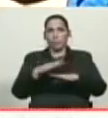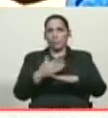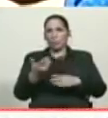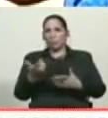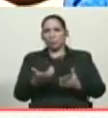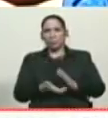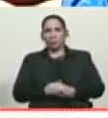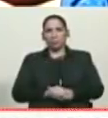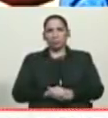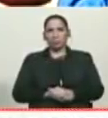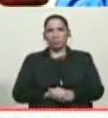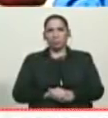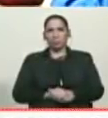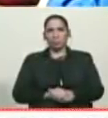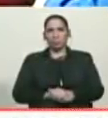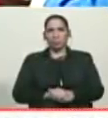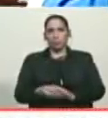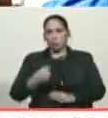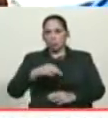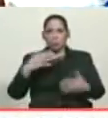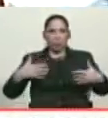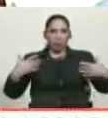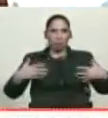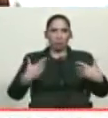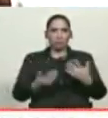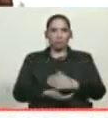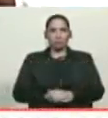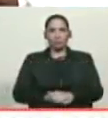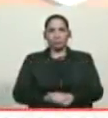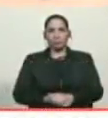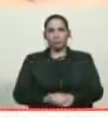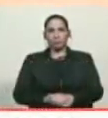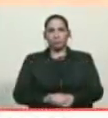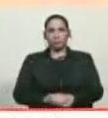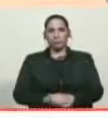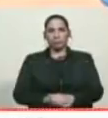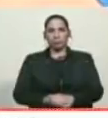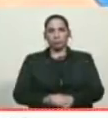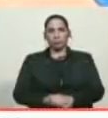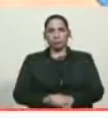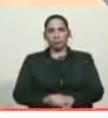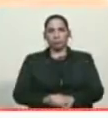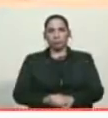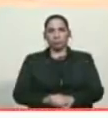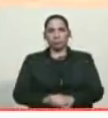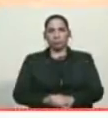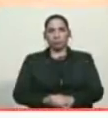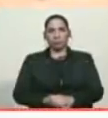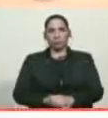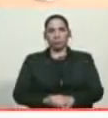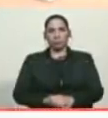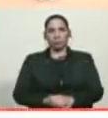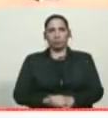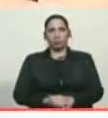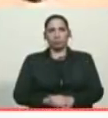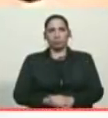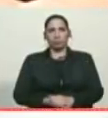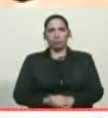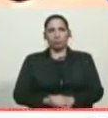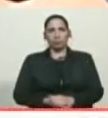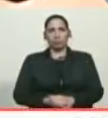nosotros esperamos la vida, nosotros esperamos la alegría. El llamado al diálogo que siempre ha hecho el gobierno, ¿hay algún acercamiento de algunos sectores de la oposición? Mira, que